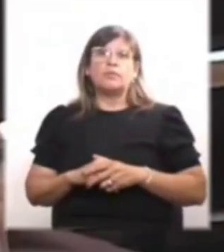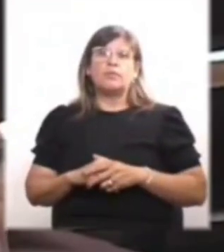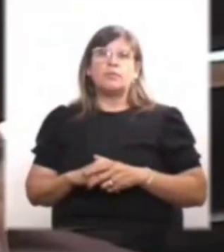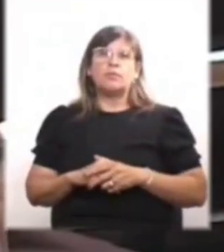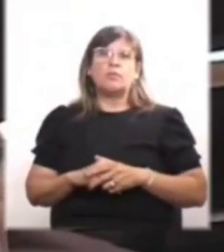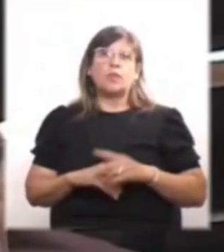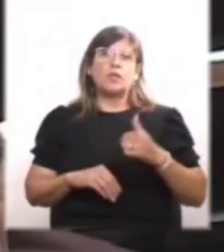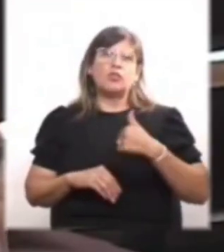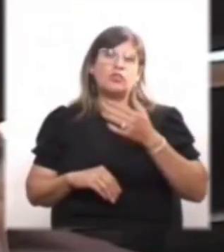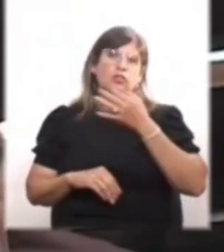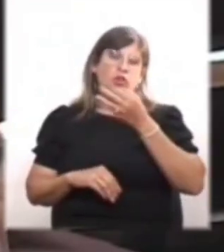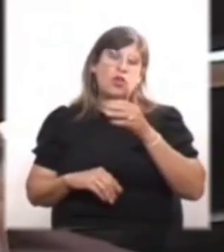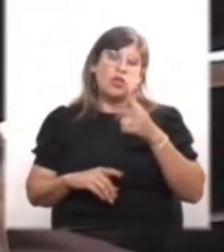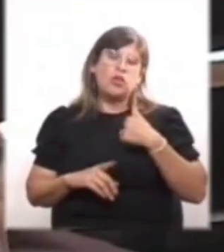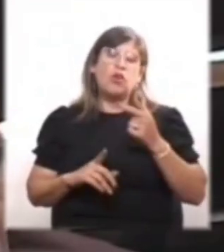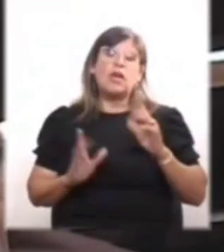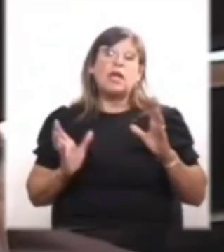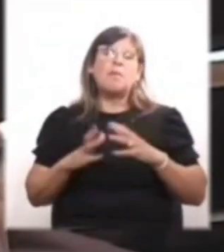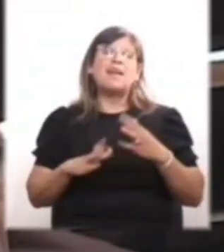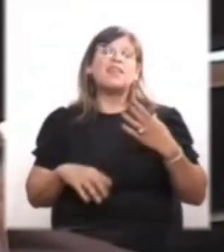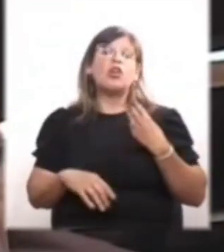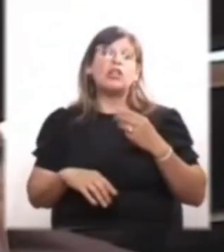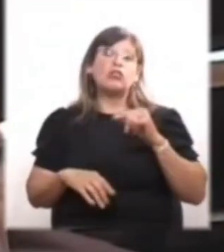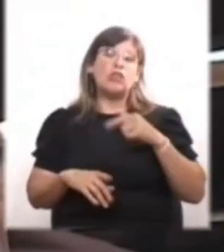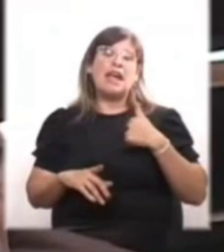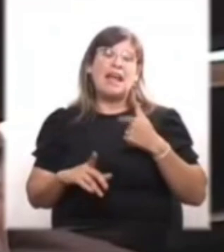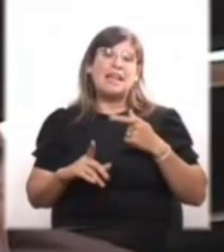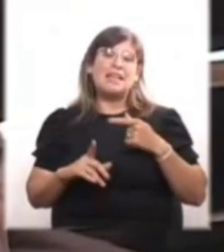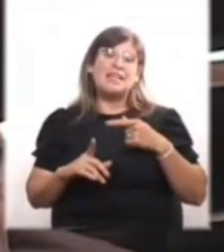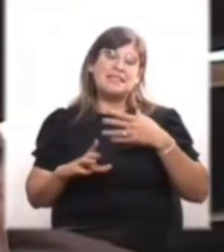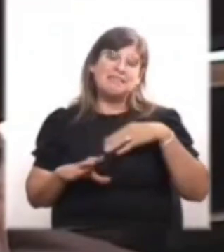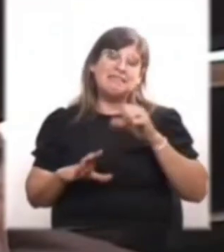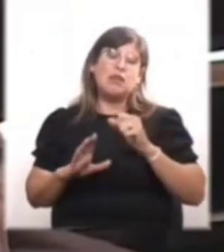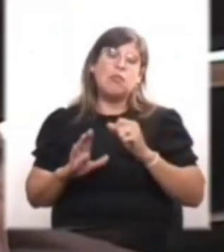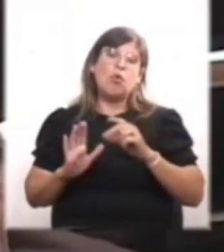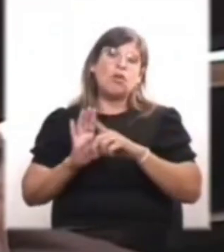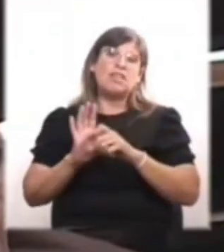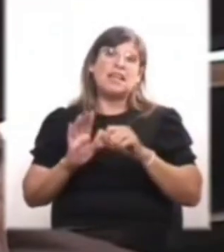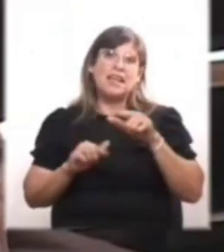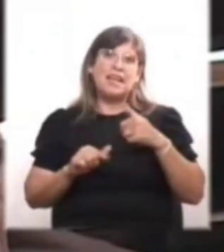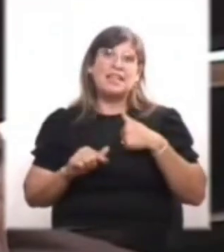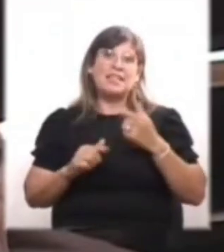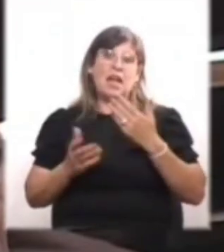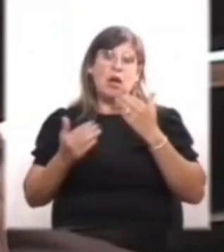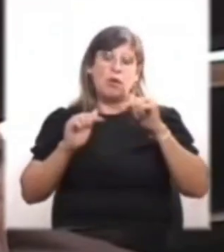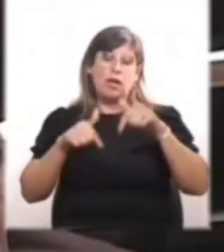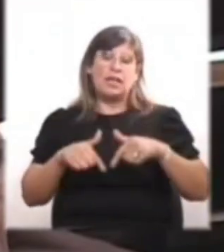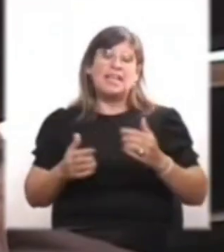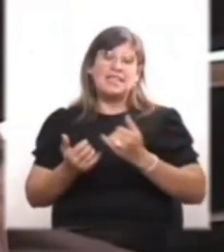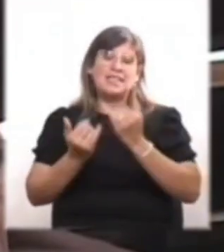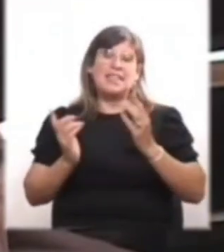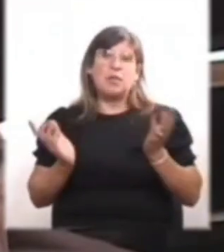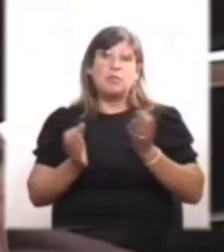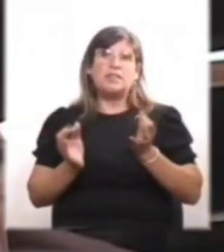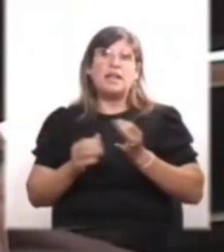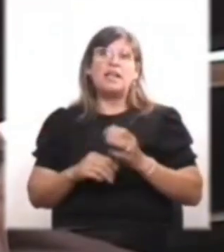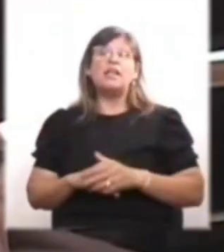yo diría que el Partido Nacional llevó esta ley a tratarla en esta sesión extraordinaria,